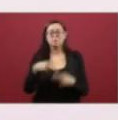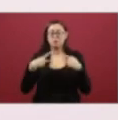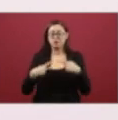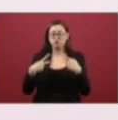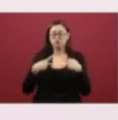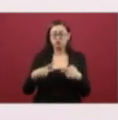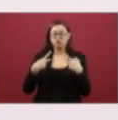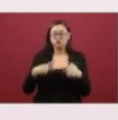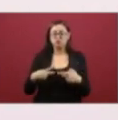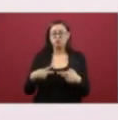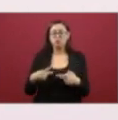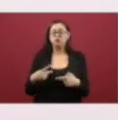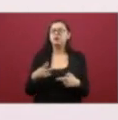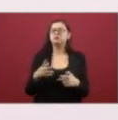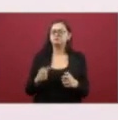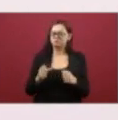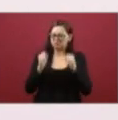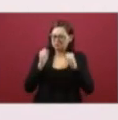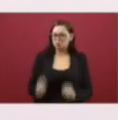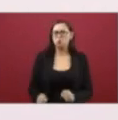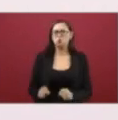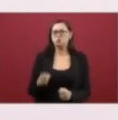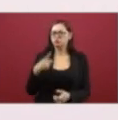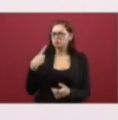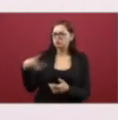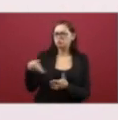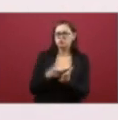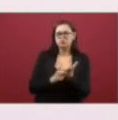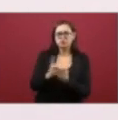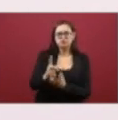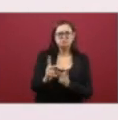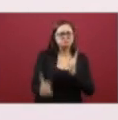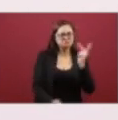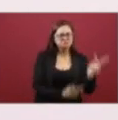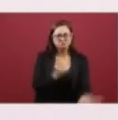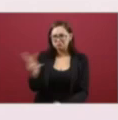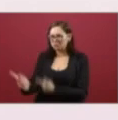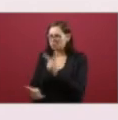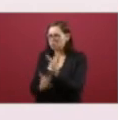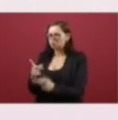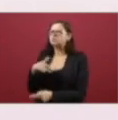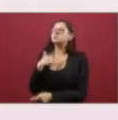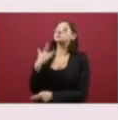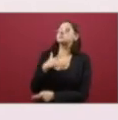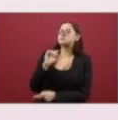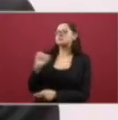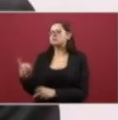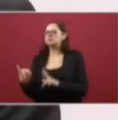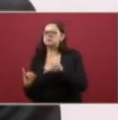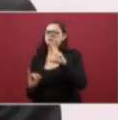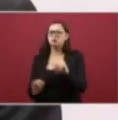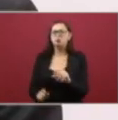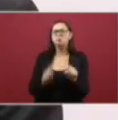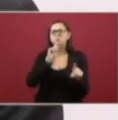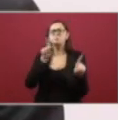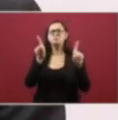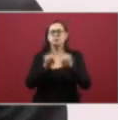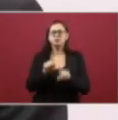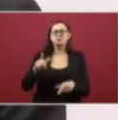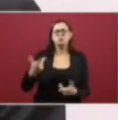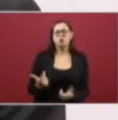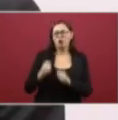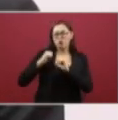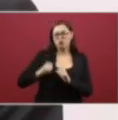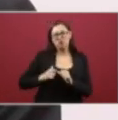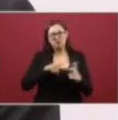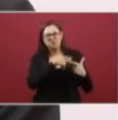su sexenio, la popularidad de Fox era similar a la que tiene López Obrador. Sin embargo, en el tiempo